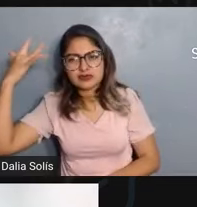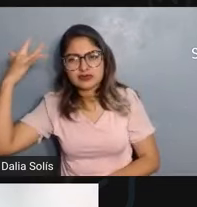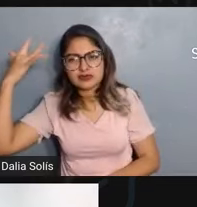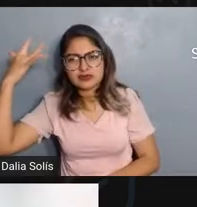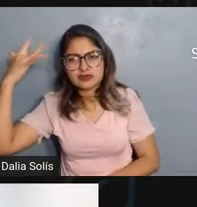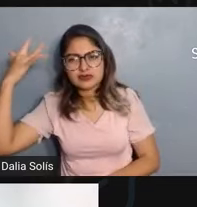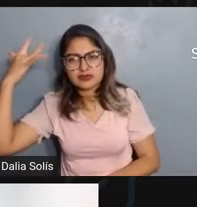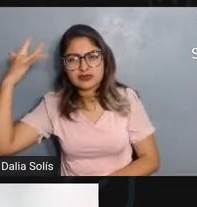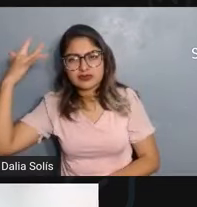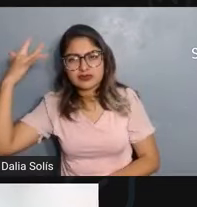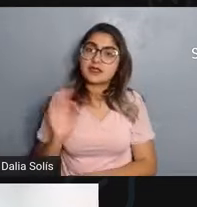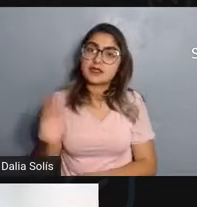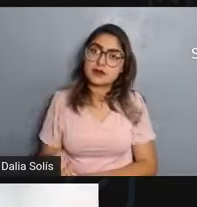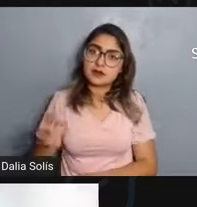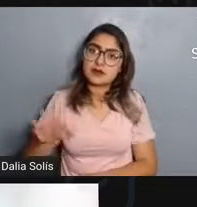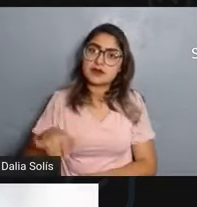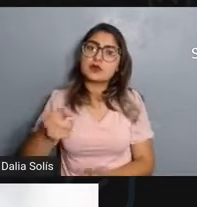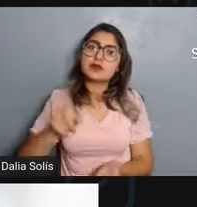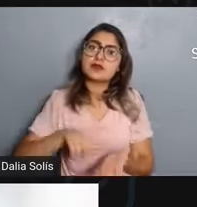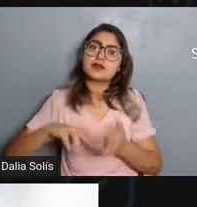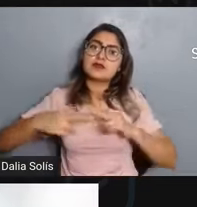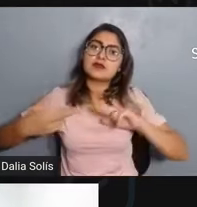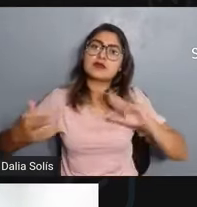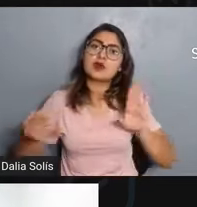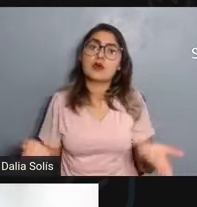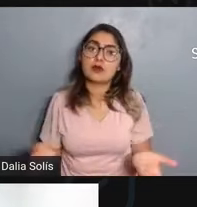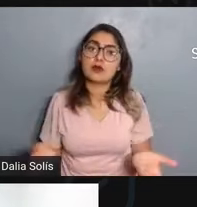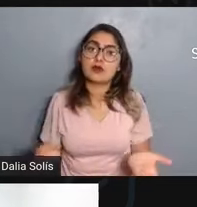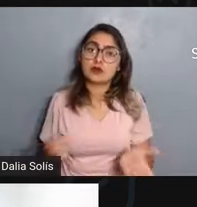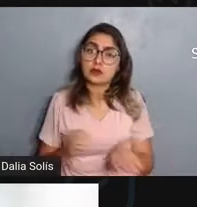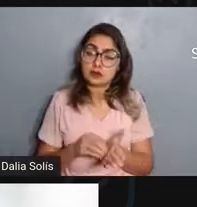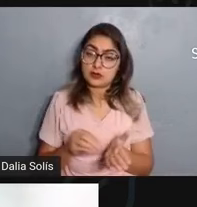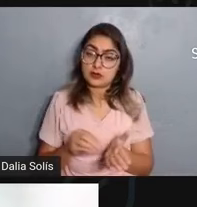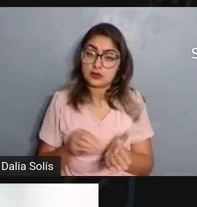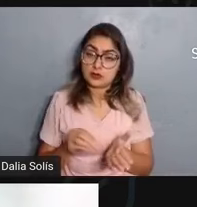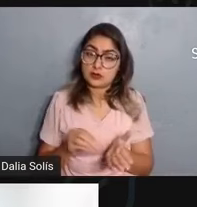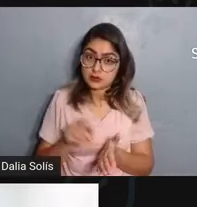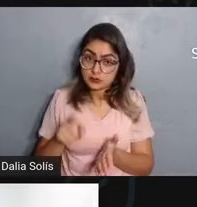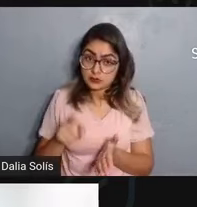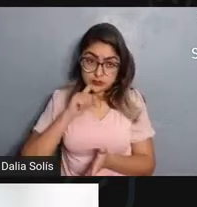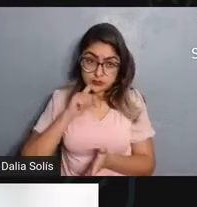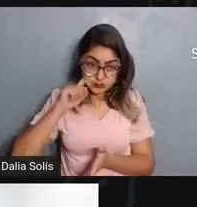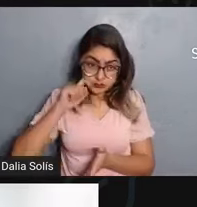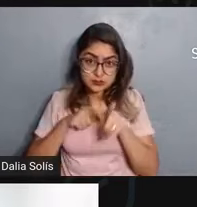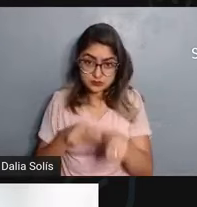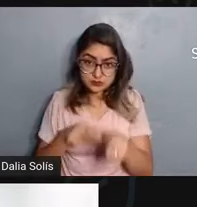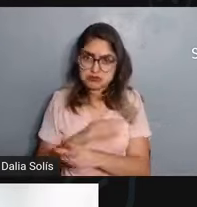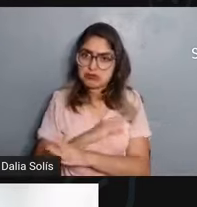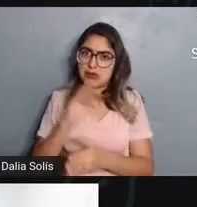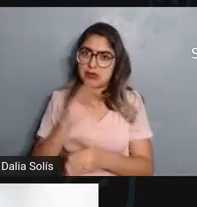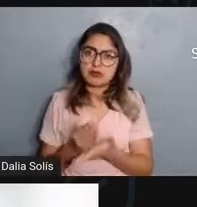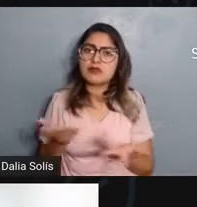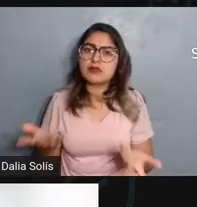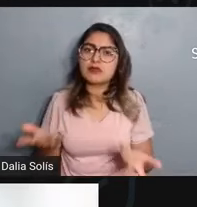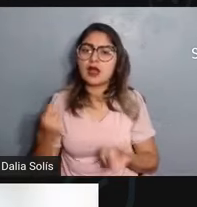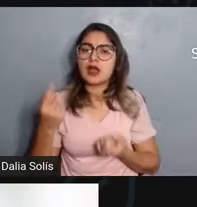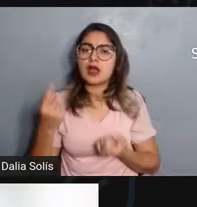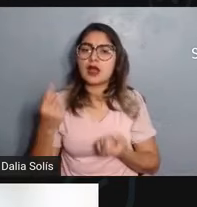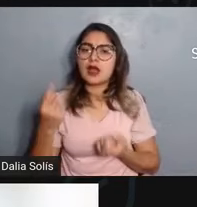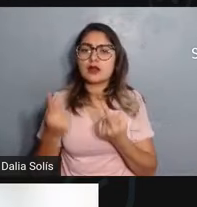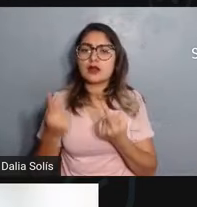todavía? ¿Tiene relaciones sexuales? Porque también hay muchos profesionales de la salud que nos han tocado que no preguntan eso.